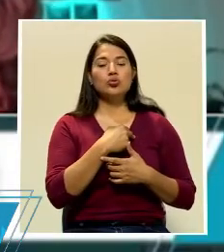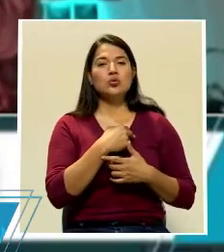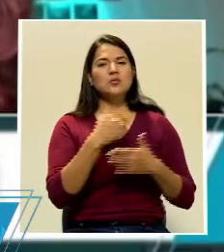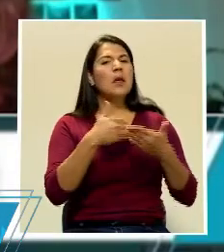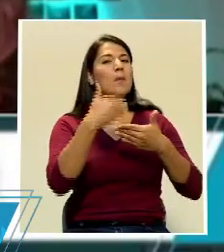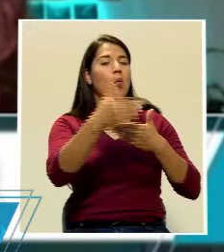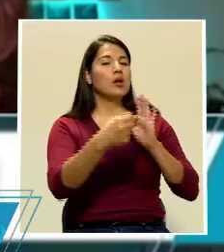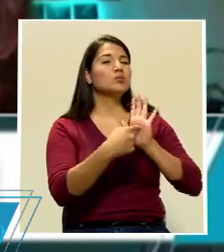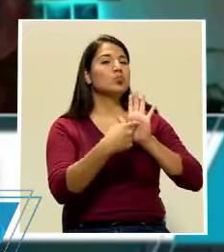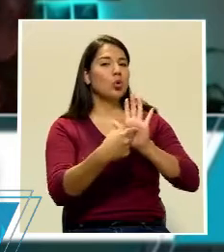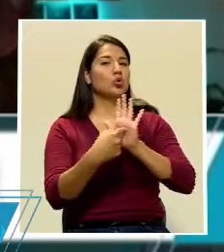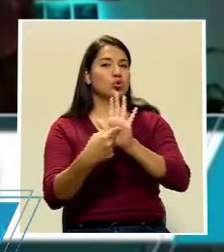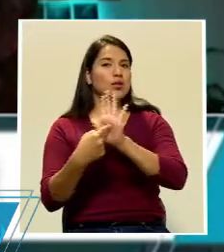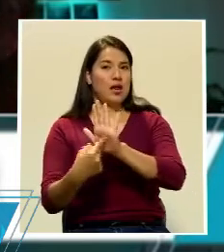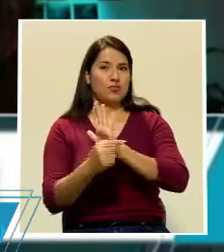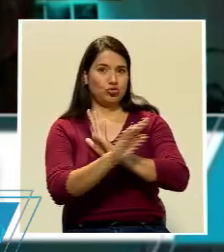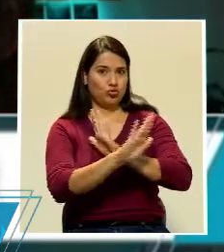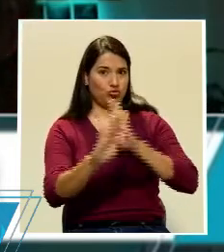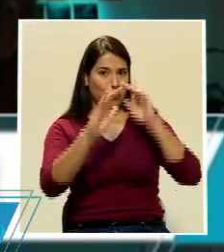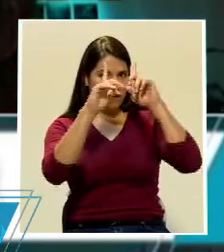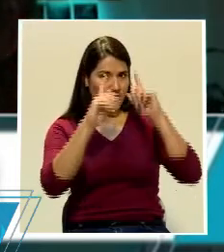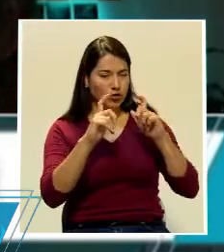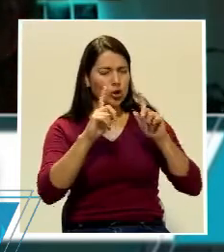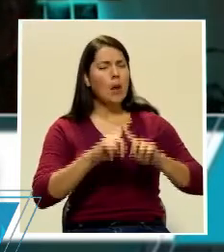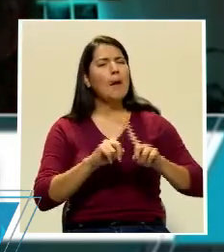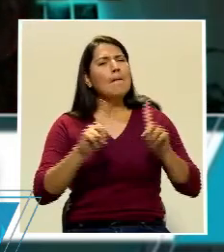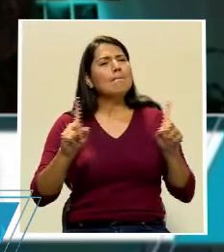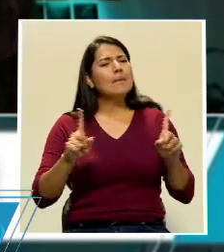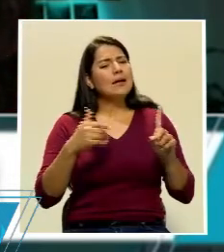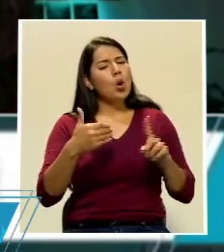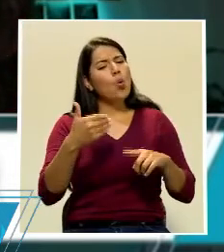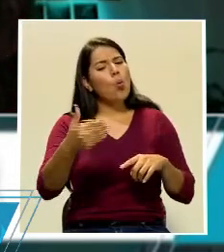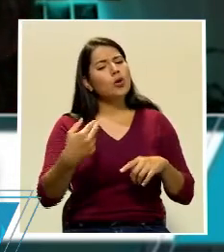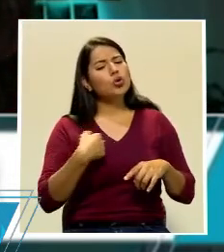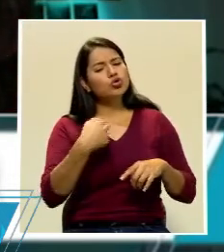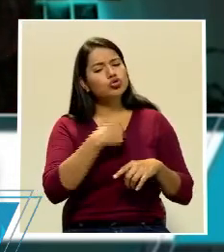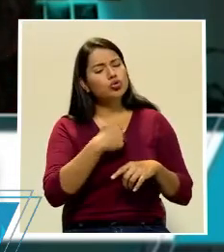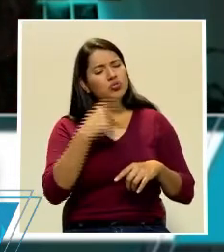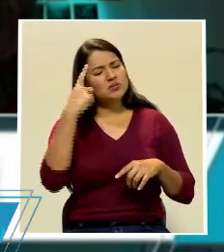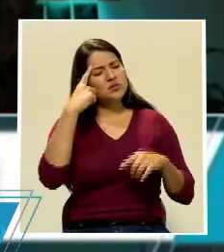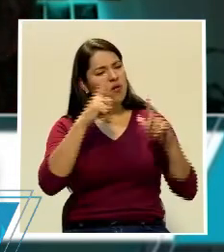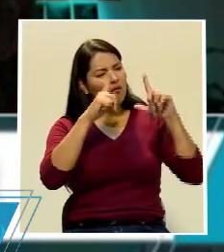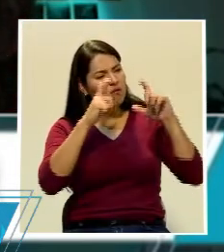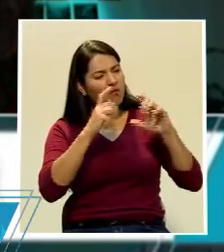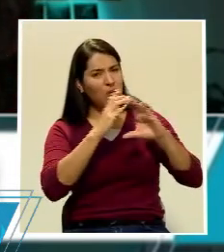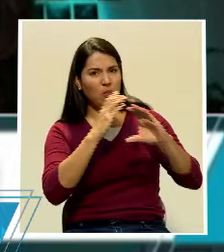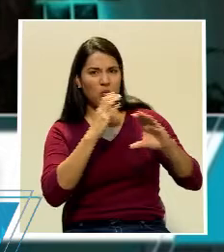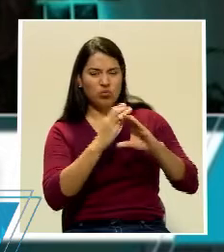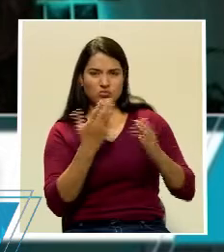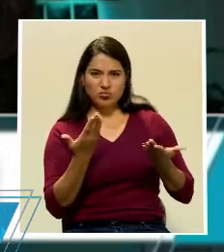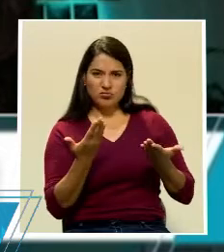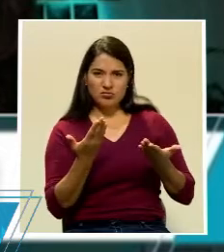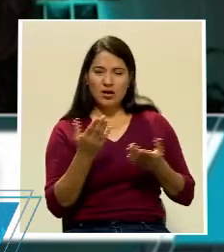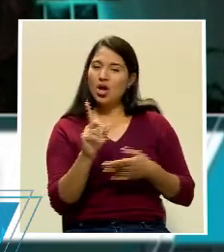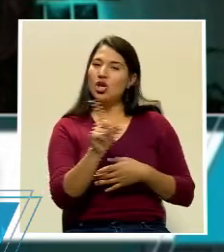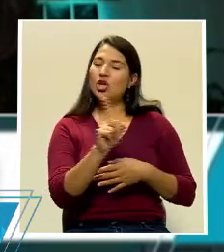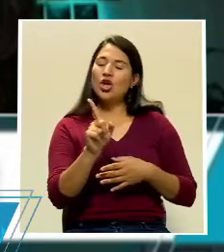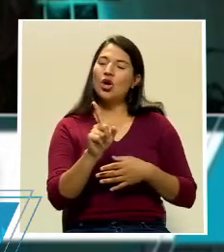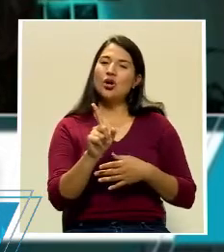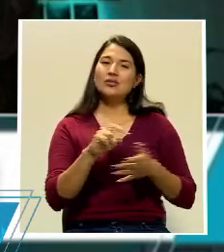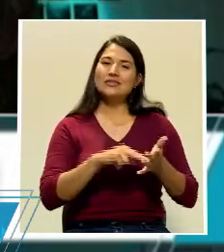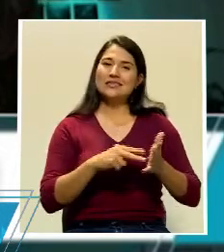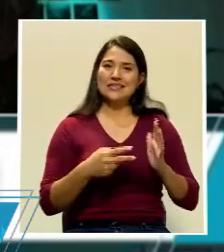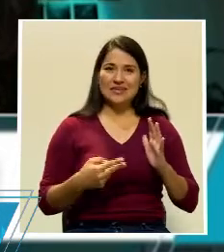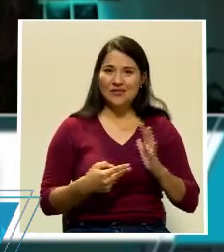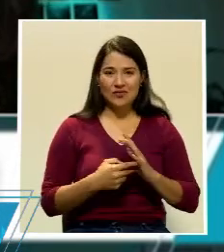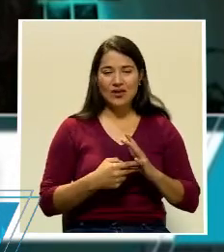fotos del material, pero cuando uno dice fotografía una línea de autobuses, no es que saliste a fotografiar